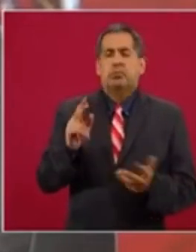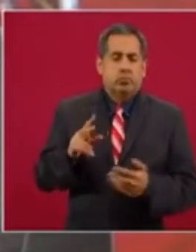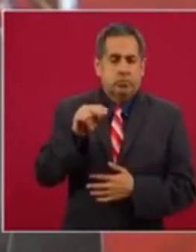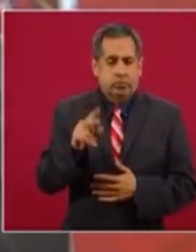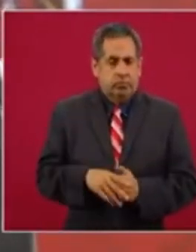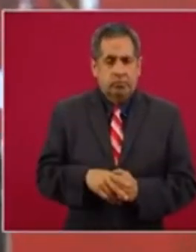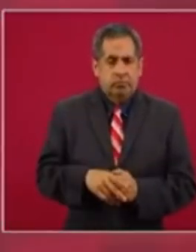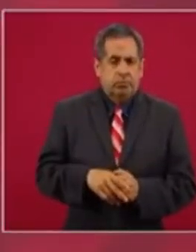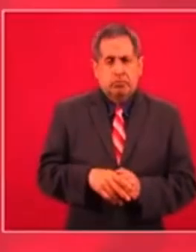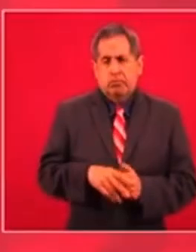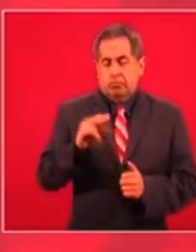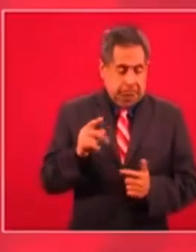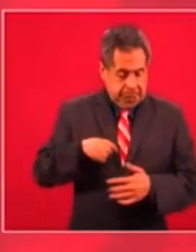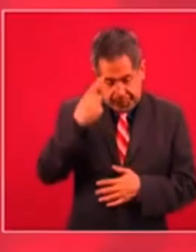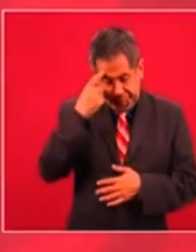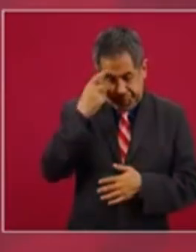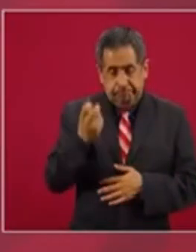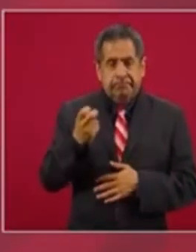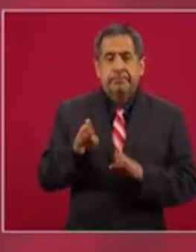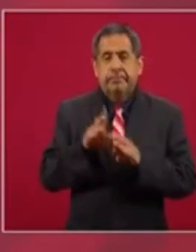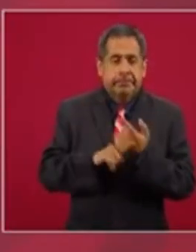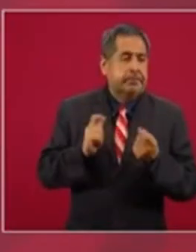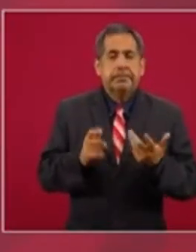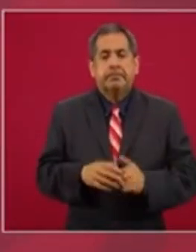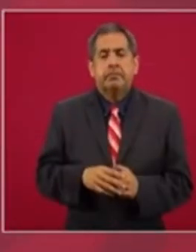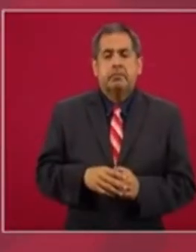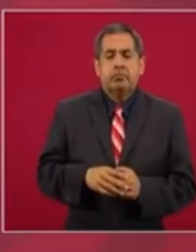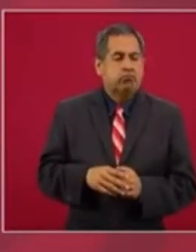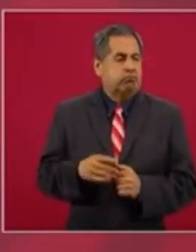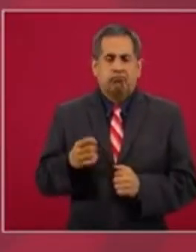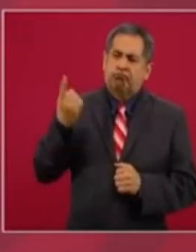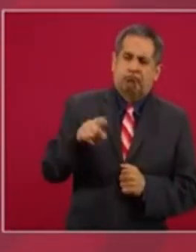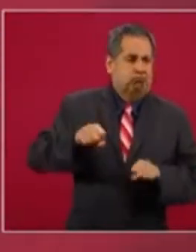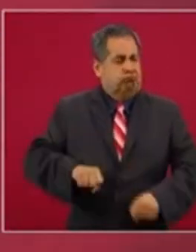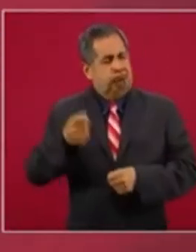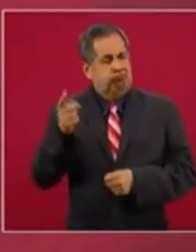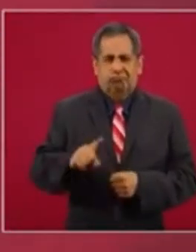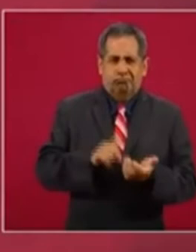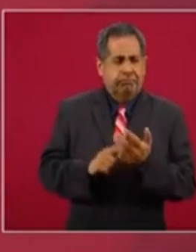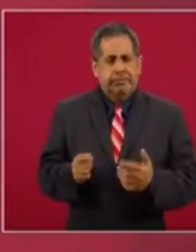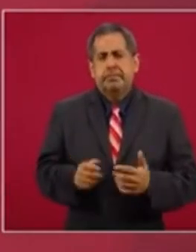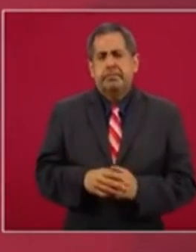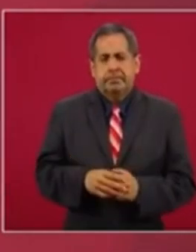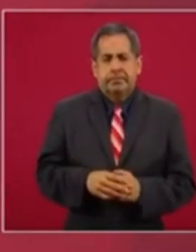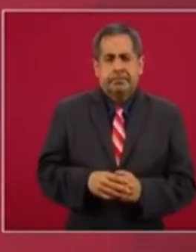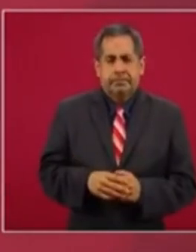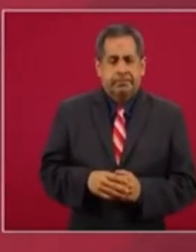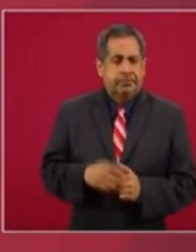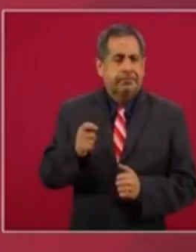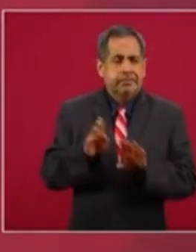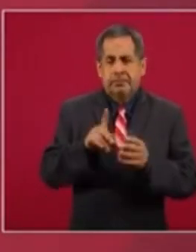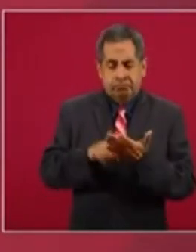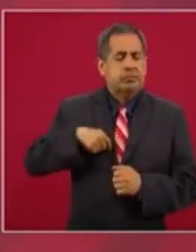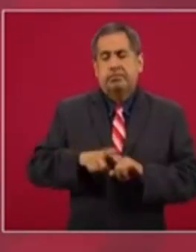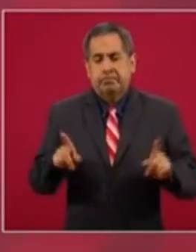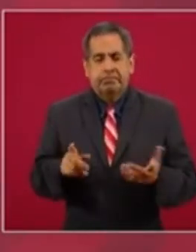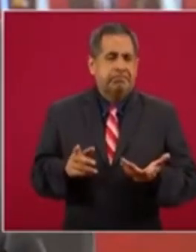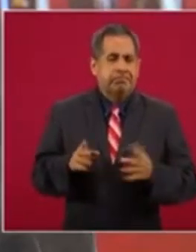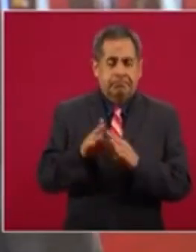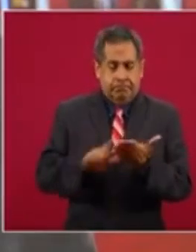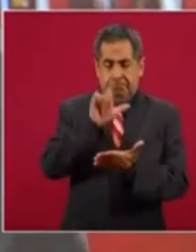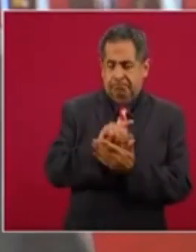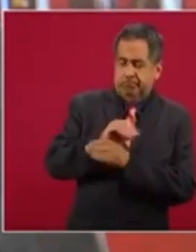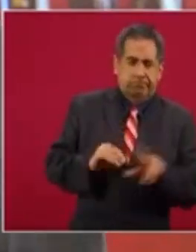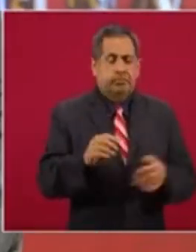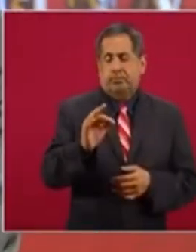a actuar con medidas autoritarias. Siempre va a ser en el marco de la legalidad. Al margen de la ley,